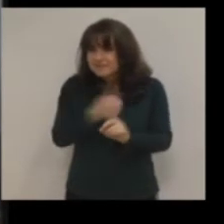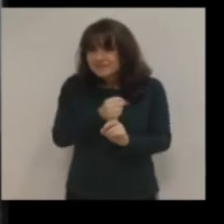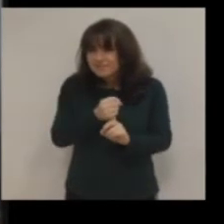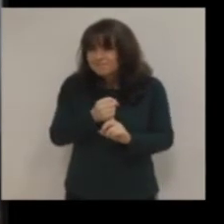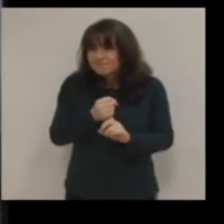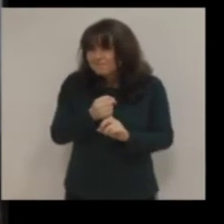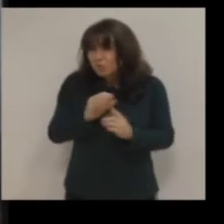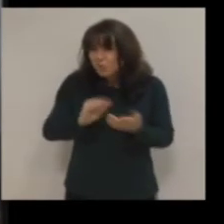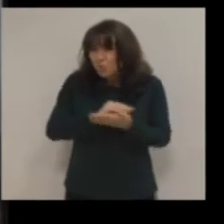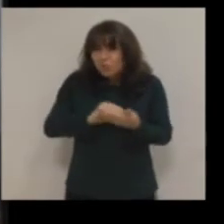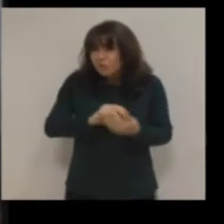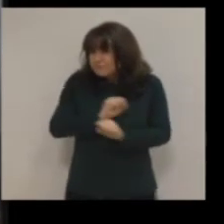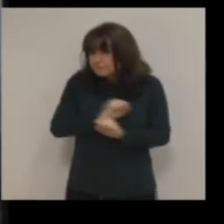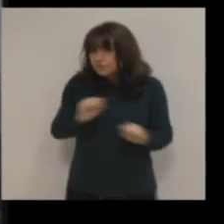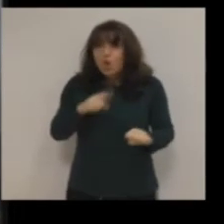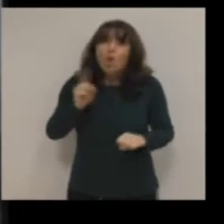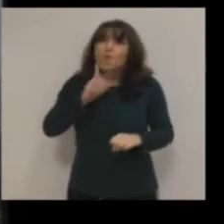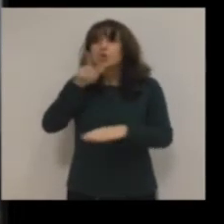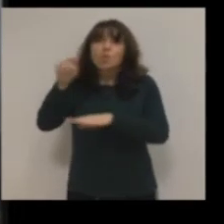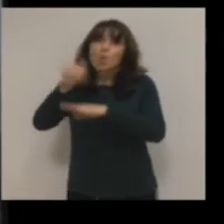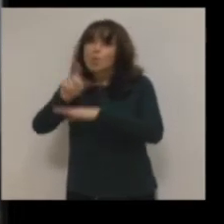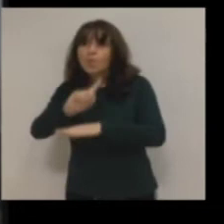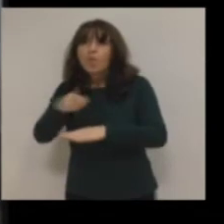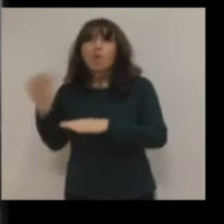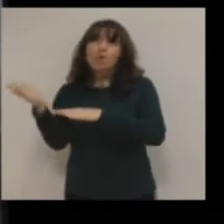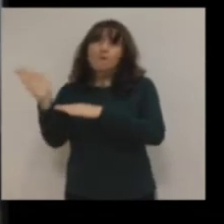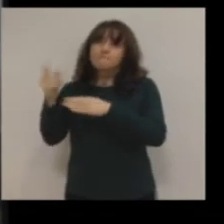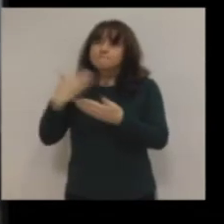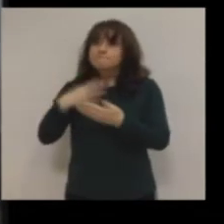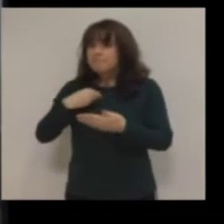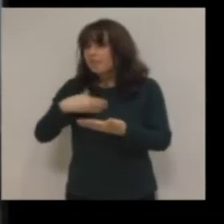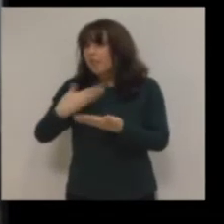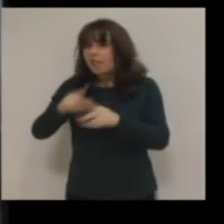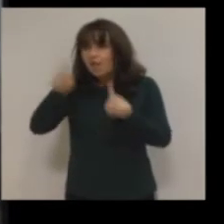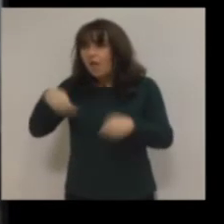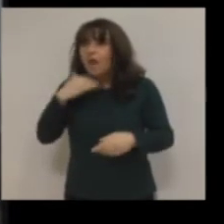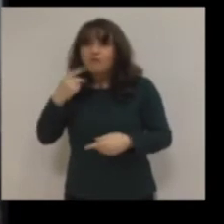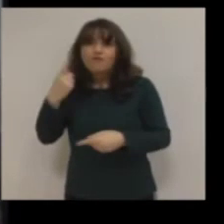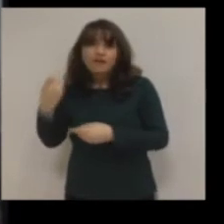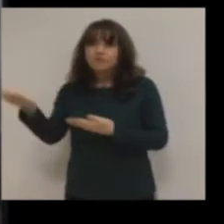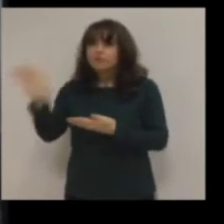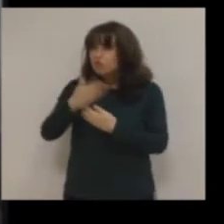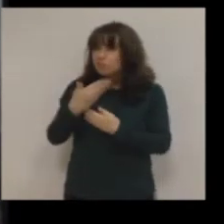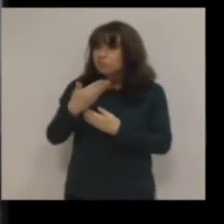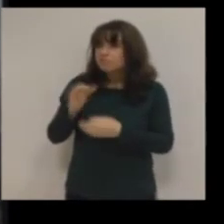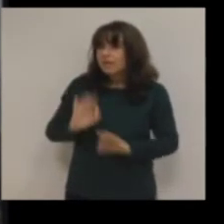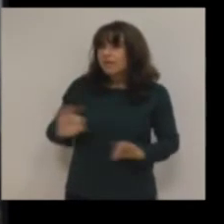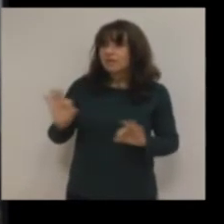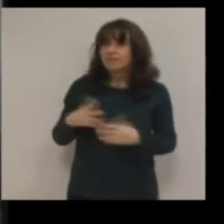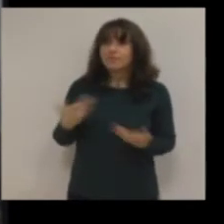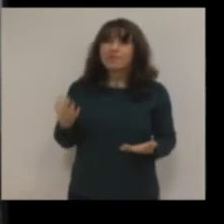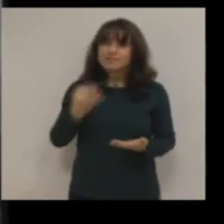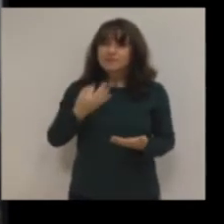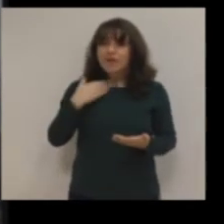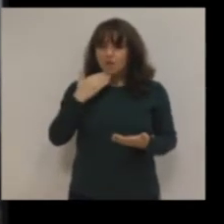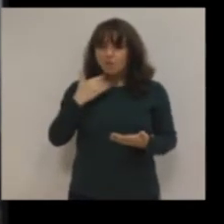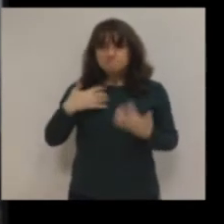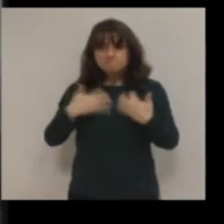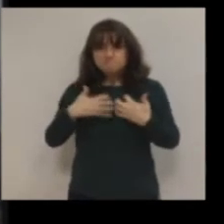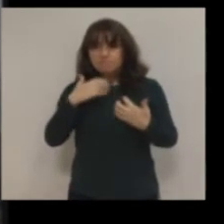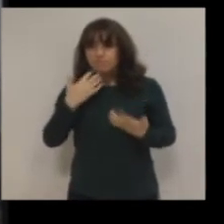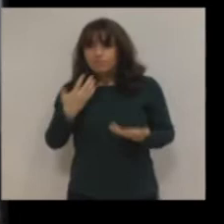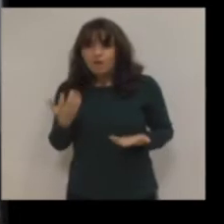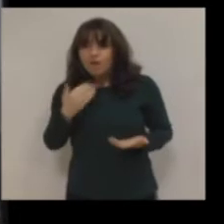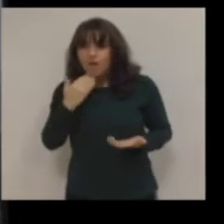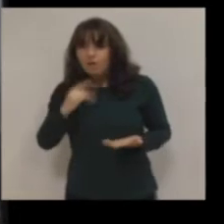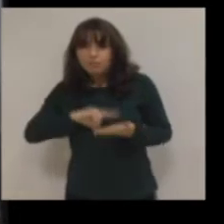final, no, usted ha incumplido, usted no ha presentado, pero oiga, es que debería haber algún mecanismo que permitiese resolver en sede